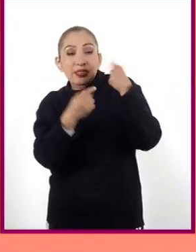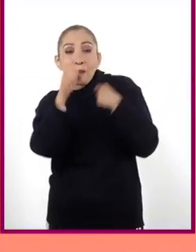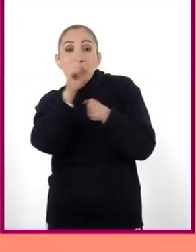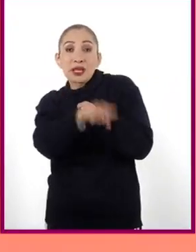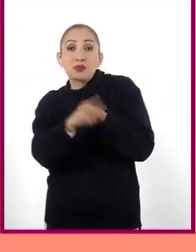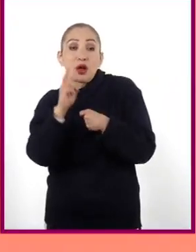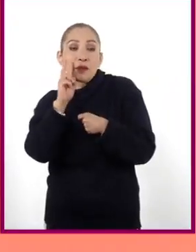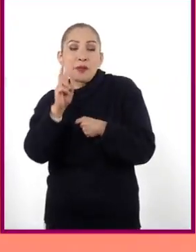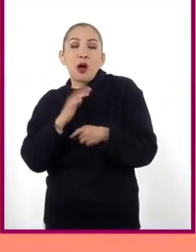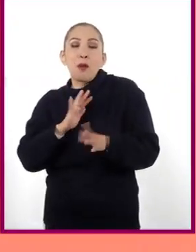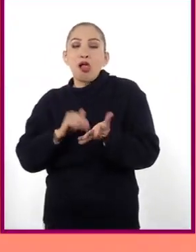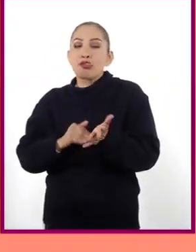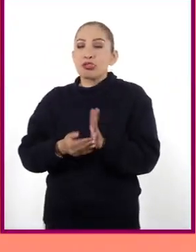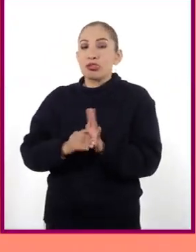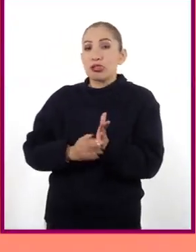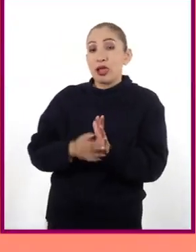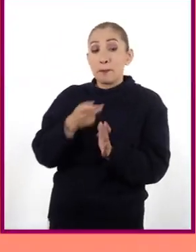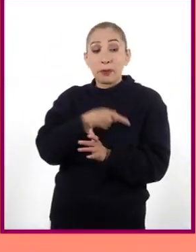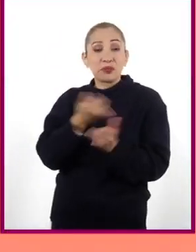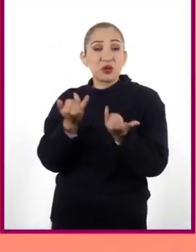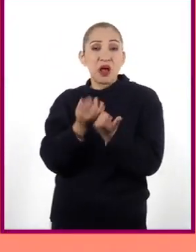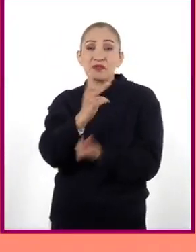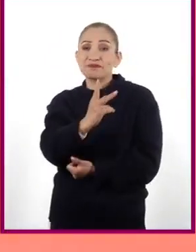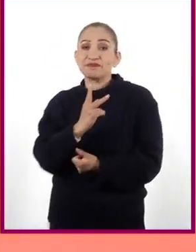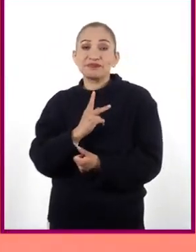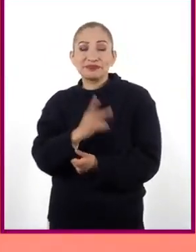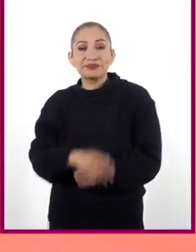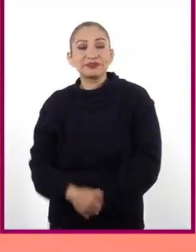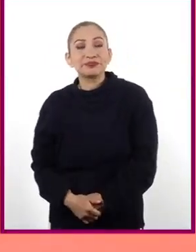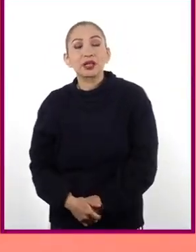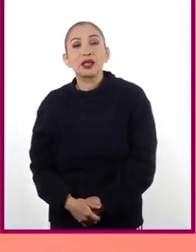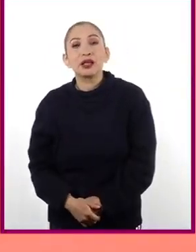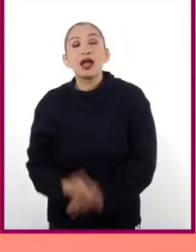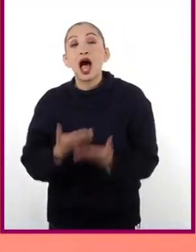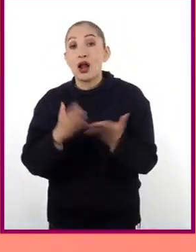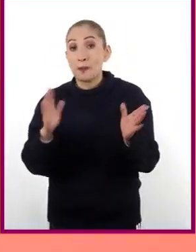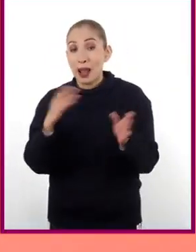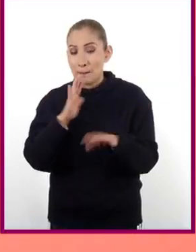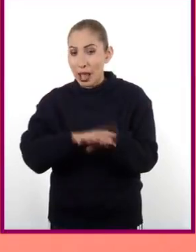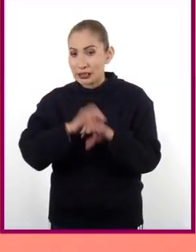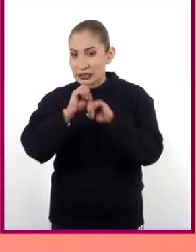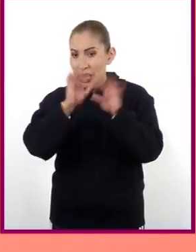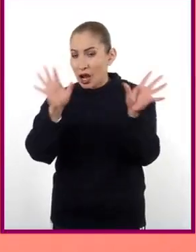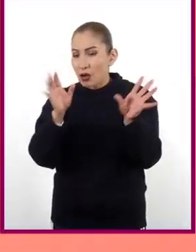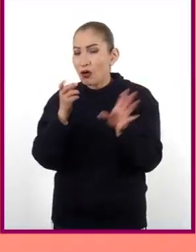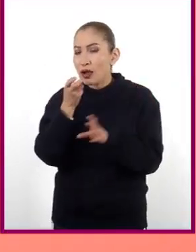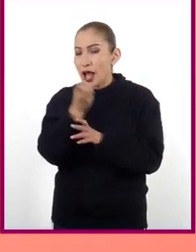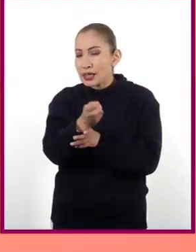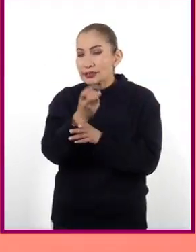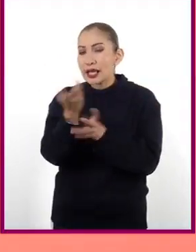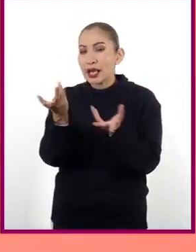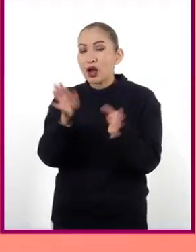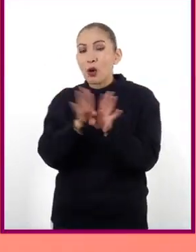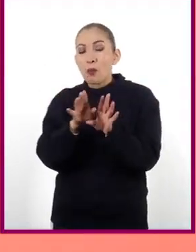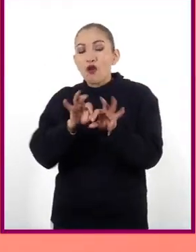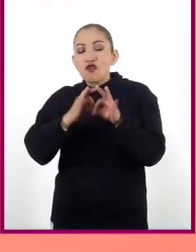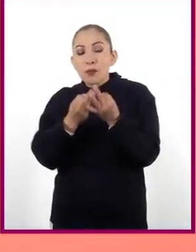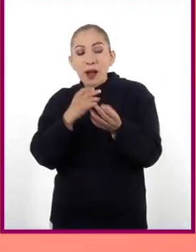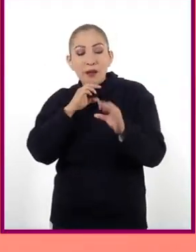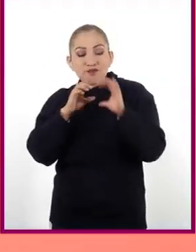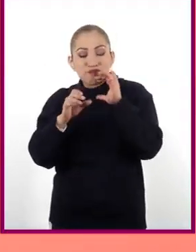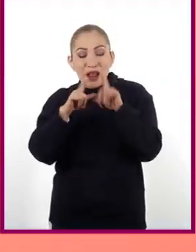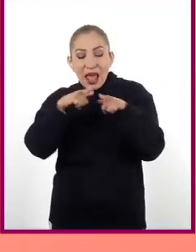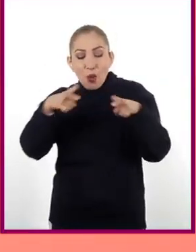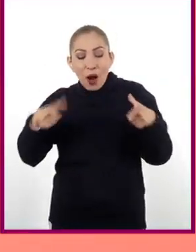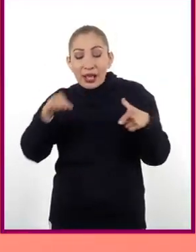de las apariencias y son tan pobres como él. Ahora sí, para tener más claro tanto el tipo de lenguaje como